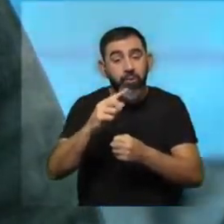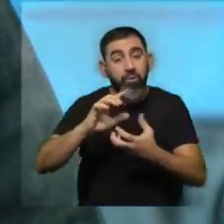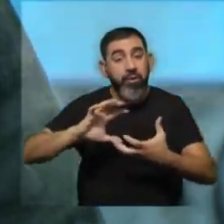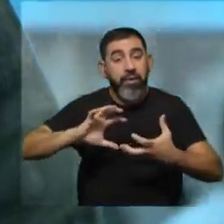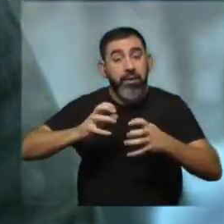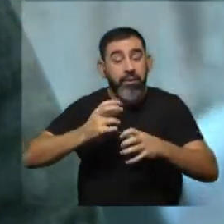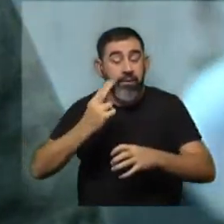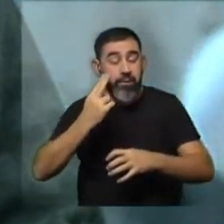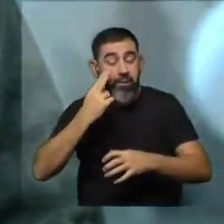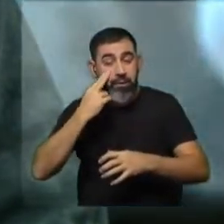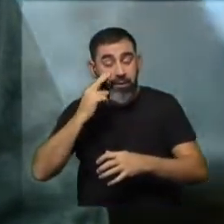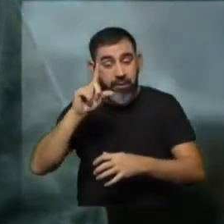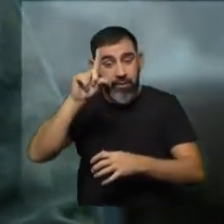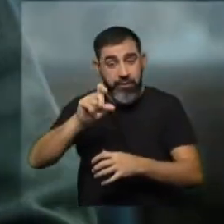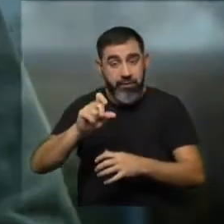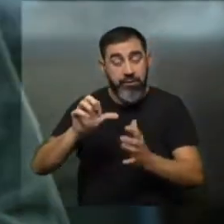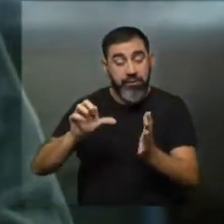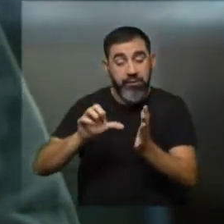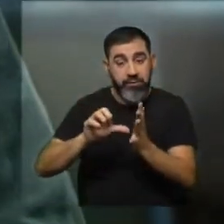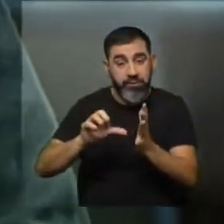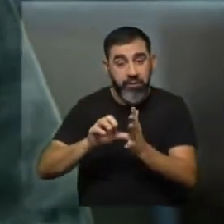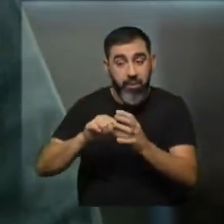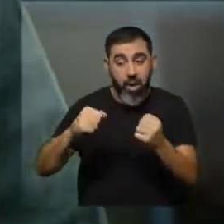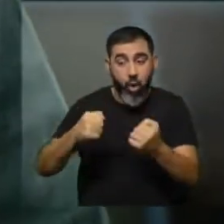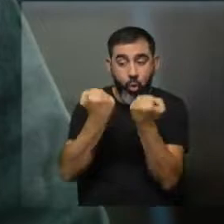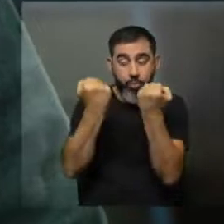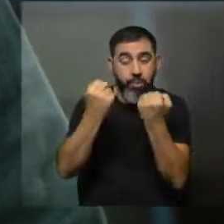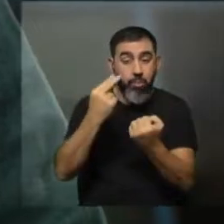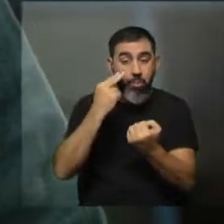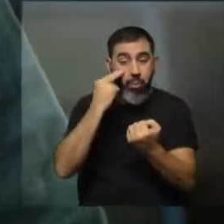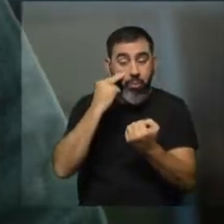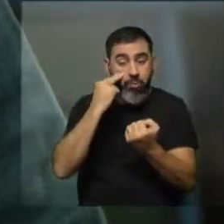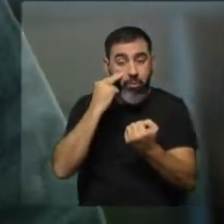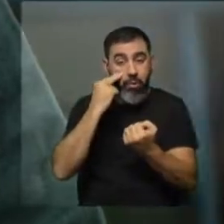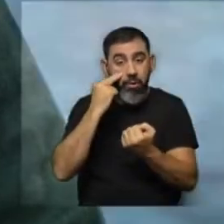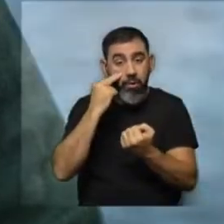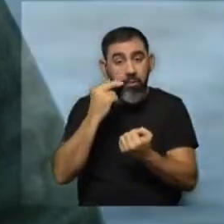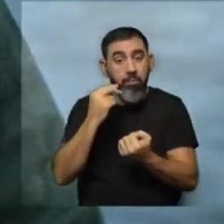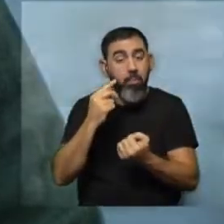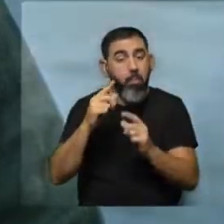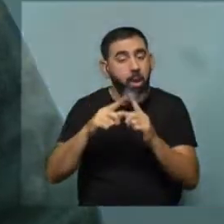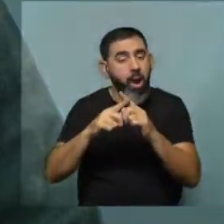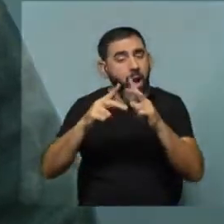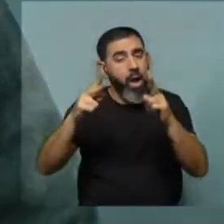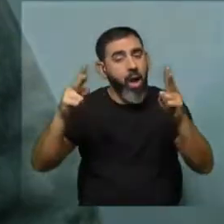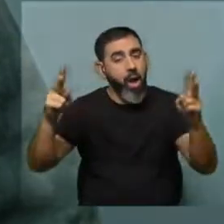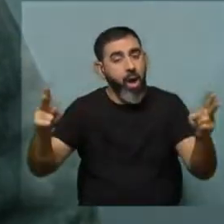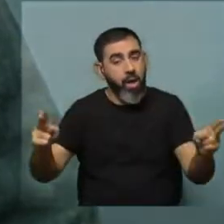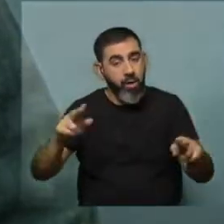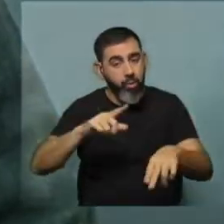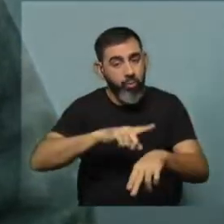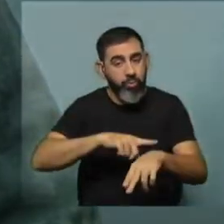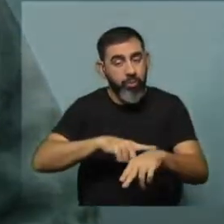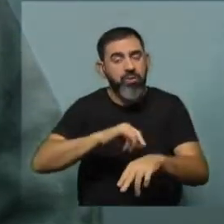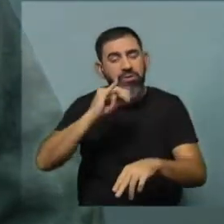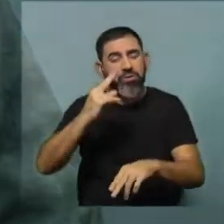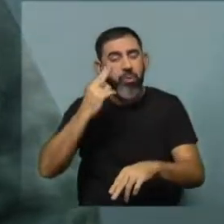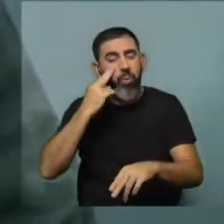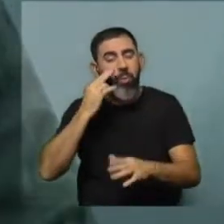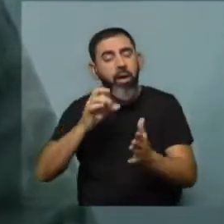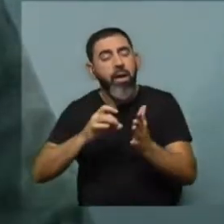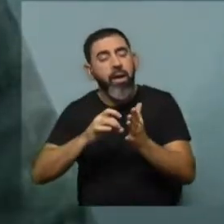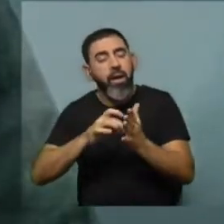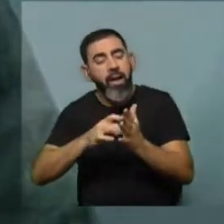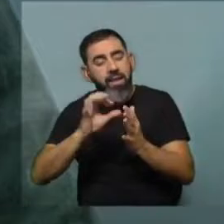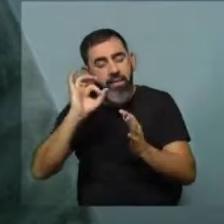crisis, es decir, teniendo un sistema y que de golpe se genera una crisis, es la crisis más larga que hemos tenido. Hemos tenido crisis de calidad